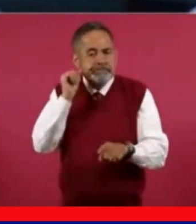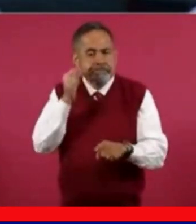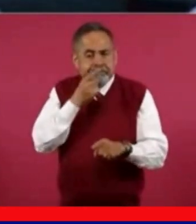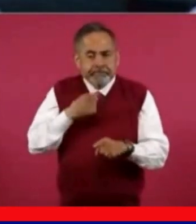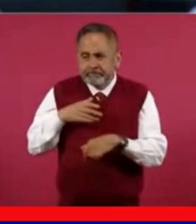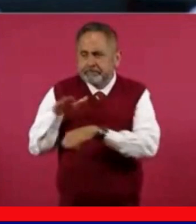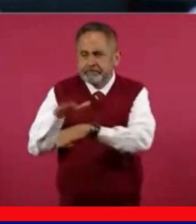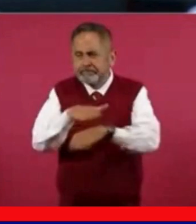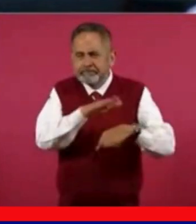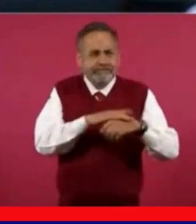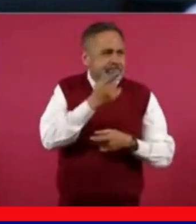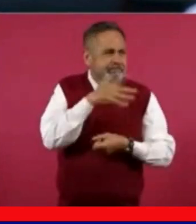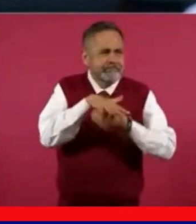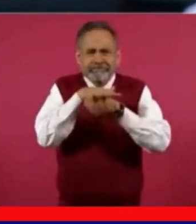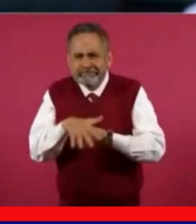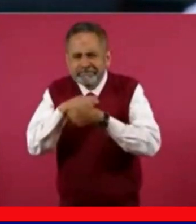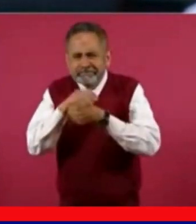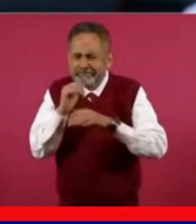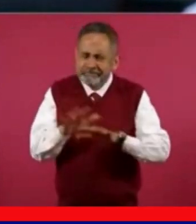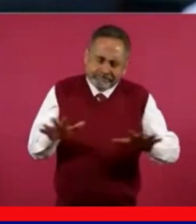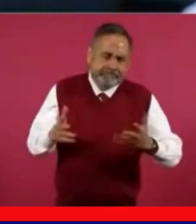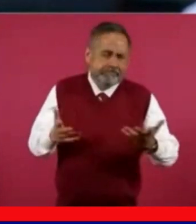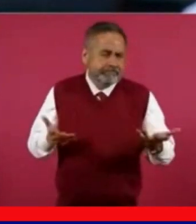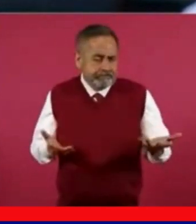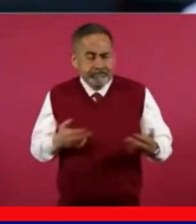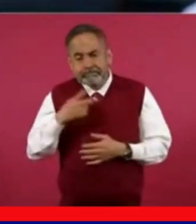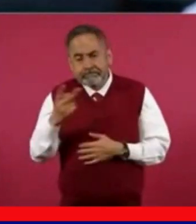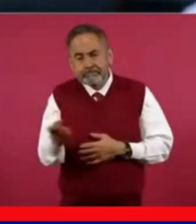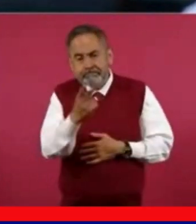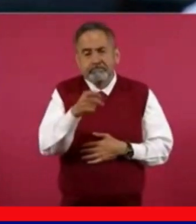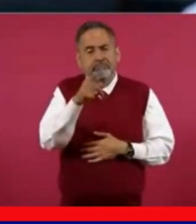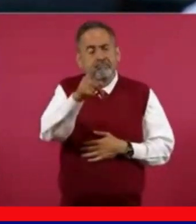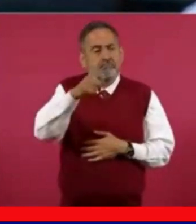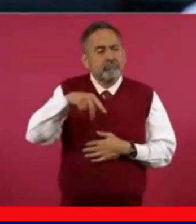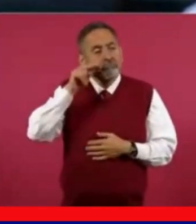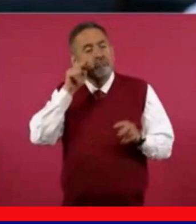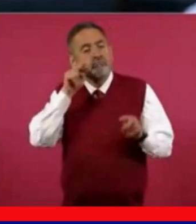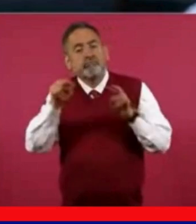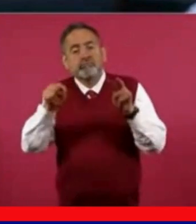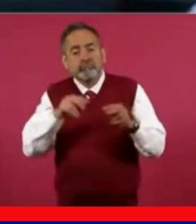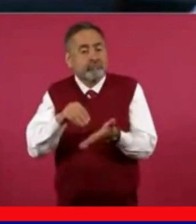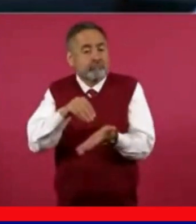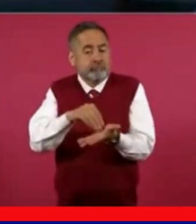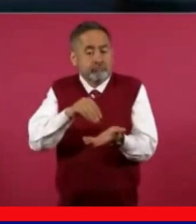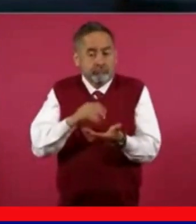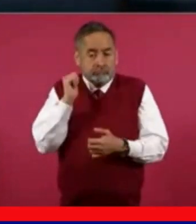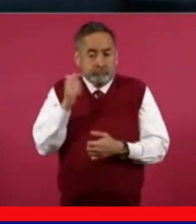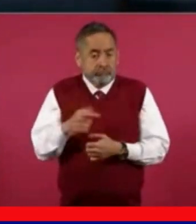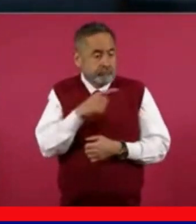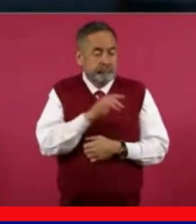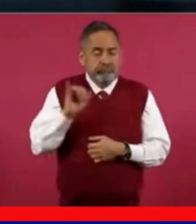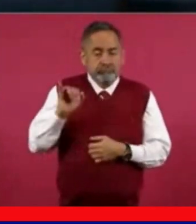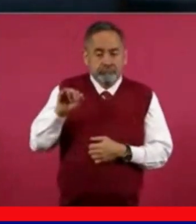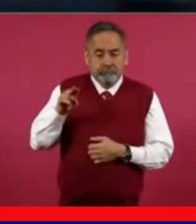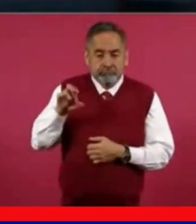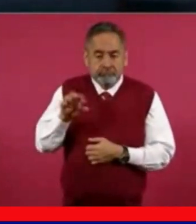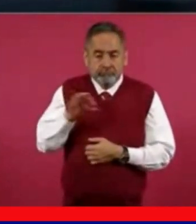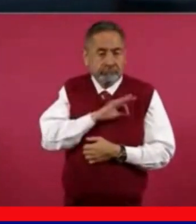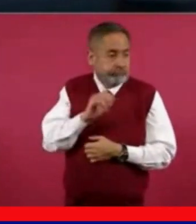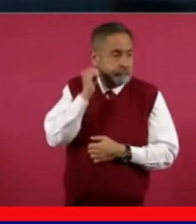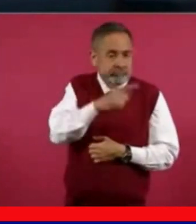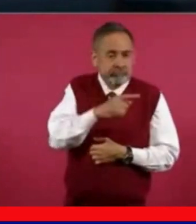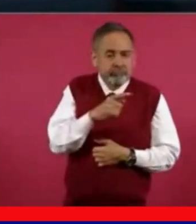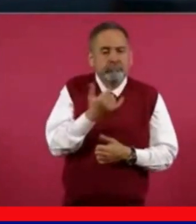afirmó que sus adversarios en las cúpulas empresariales y políticas son capaces de cualquier cosa incluso de influir en los